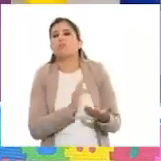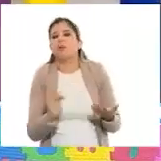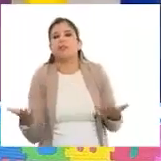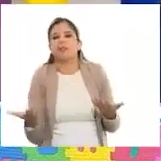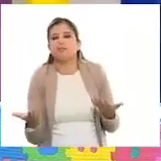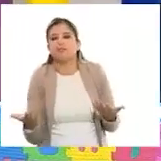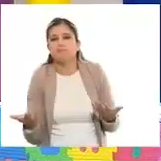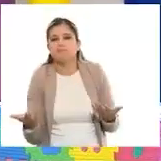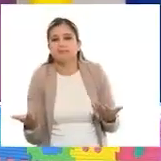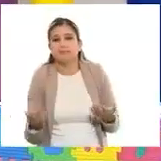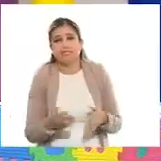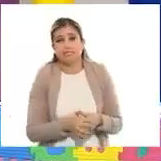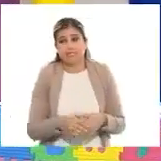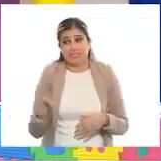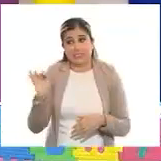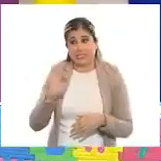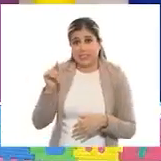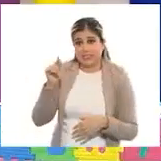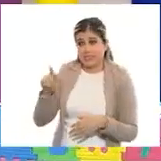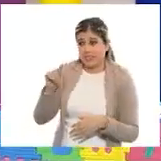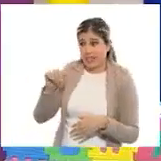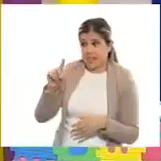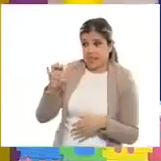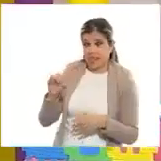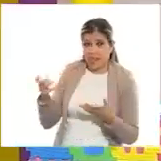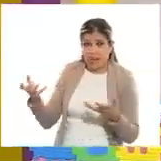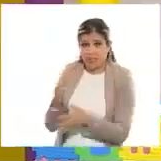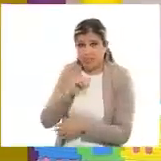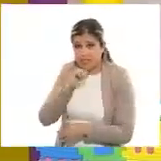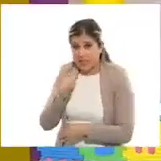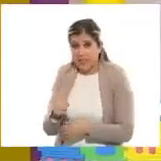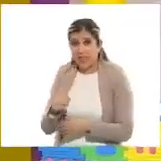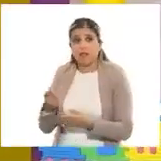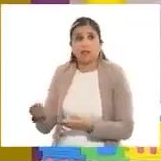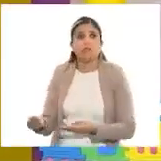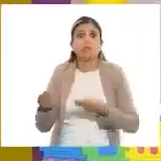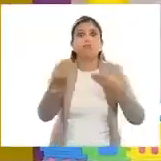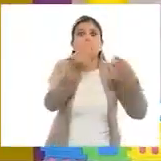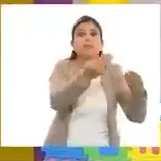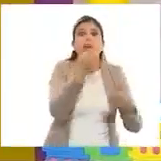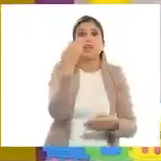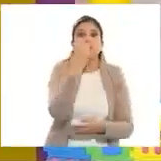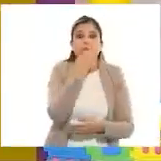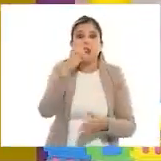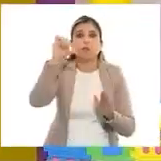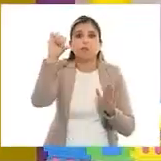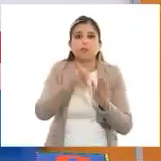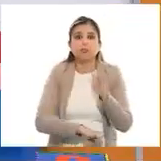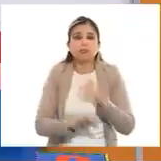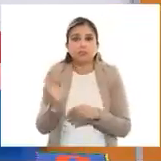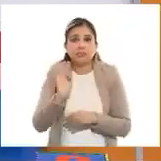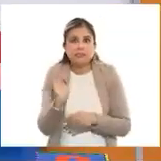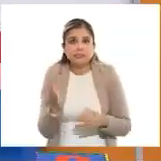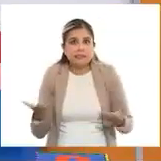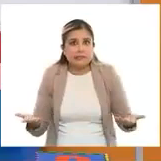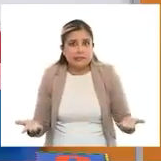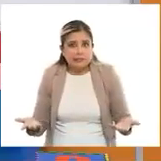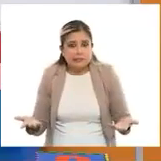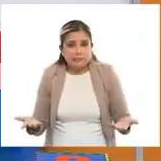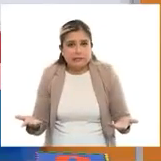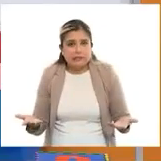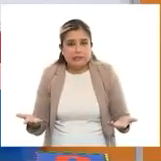Pues, si no hace lo que tiene que hacer, no lo va a poder entregar a tiempo y eso puede afectar su calificación. Sí, tienes